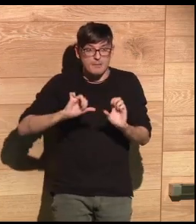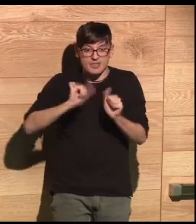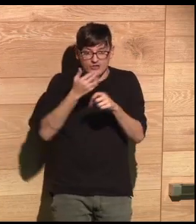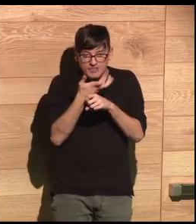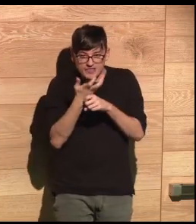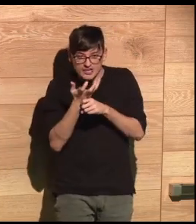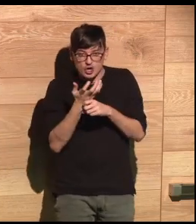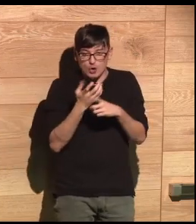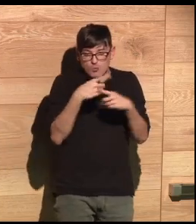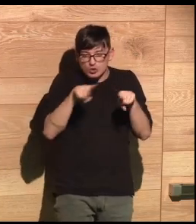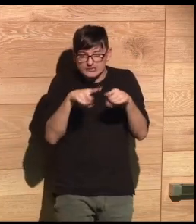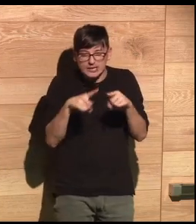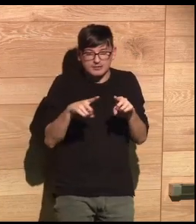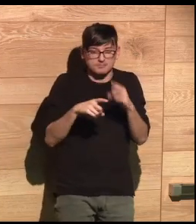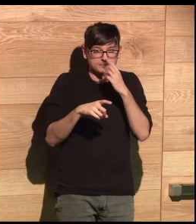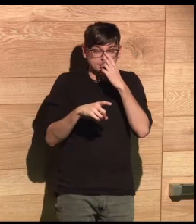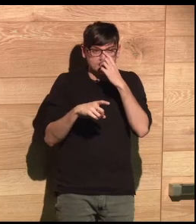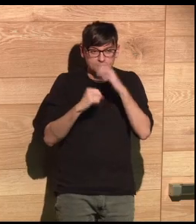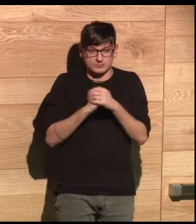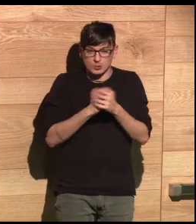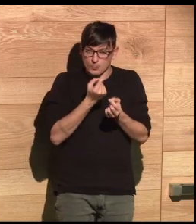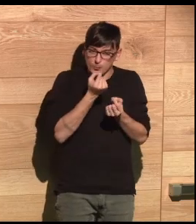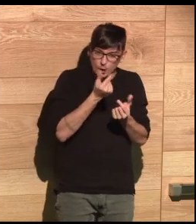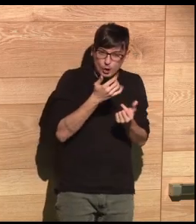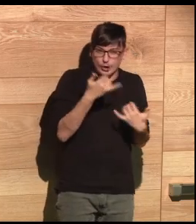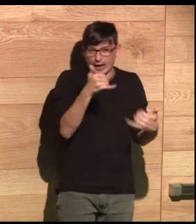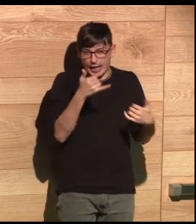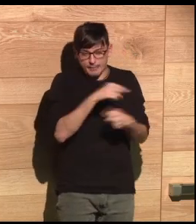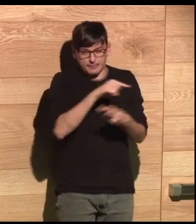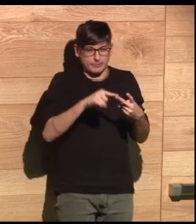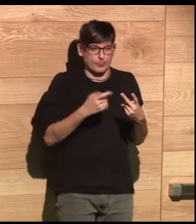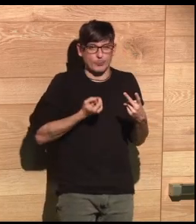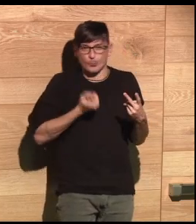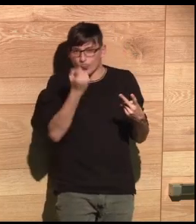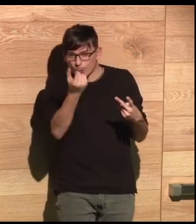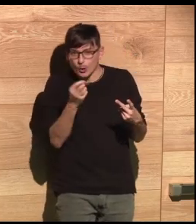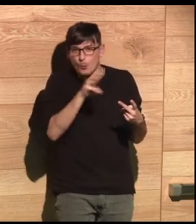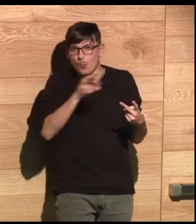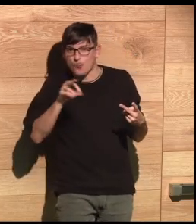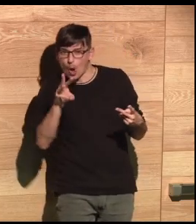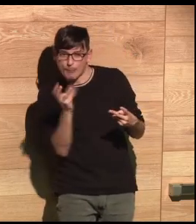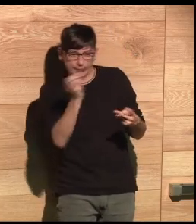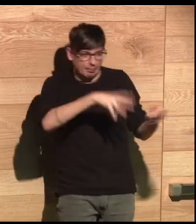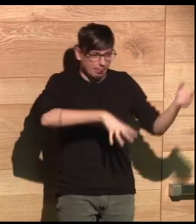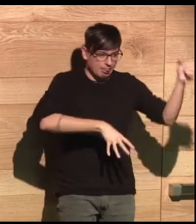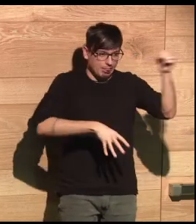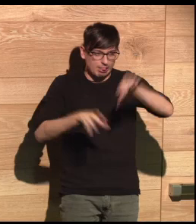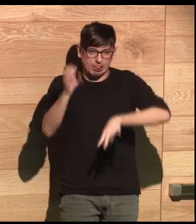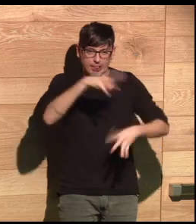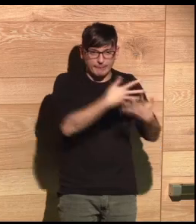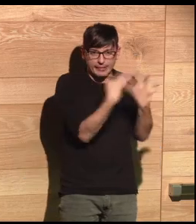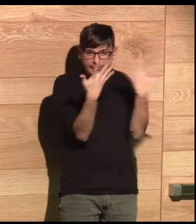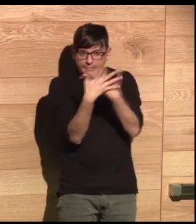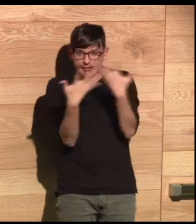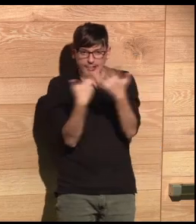emoción y bien llenito de flow. Una pizquita de rap, un poquitito de pop. La cuestión era mezclar,